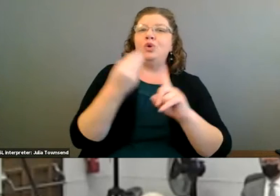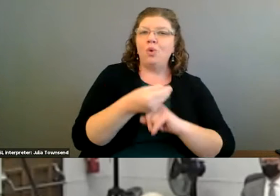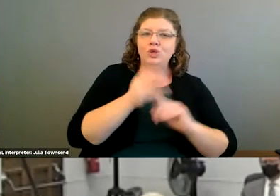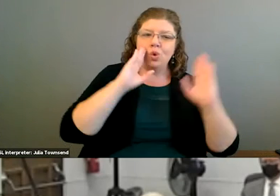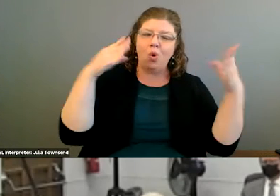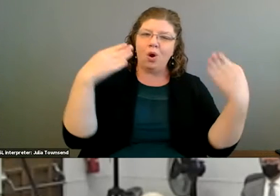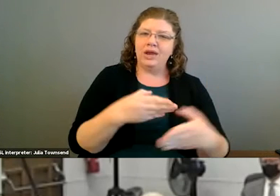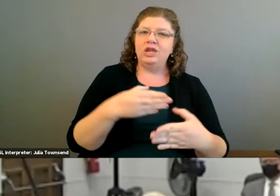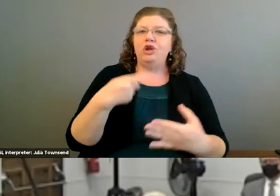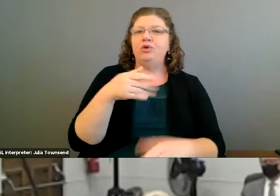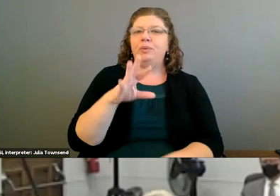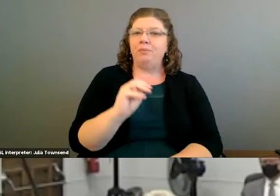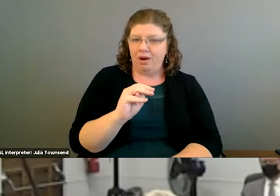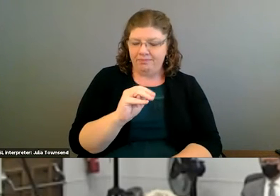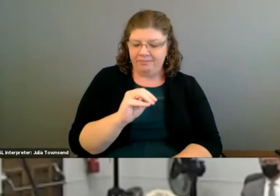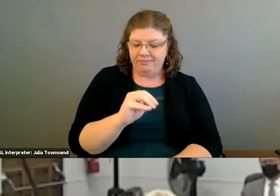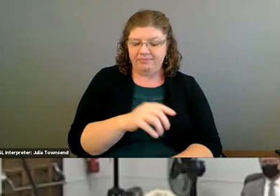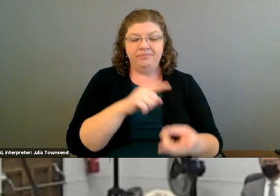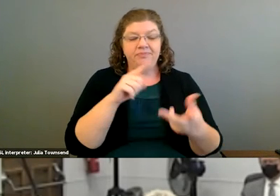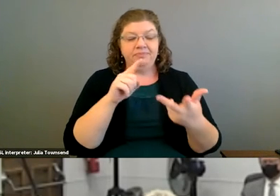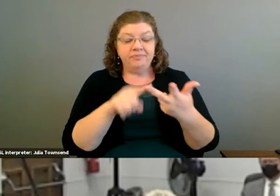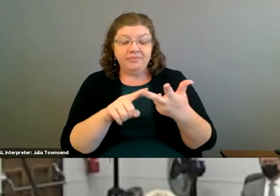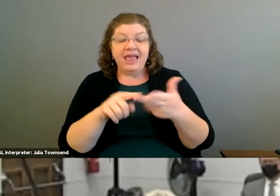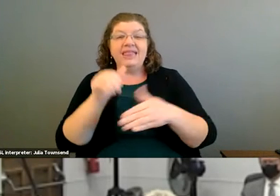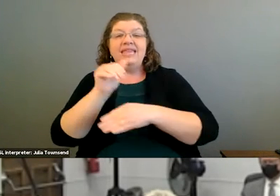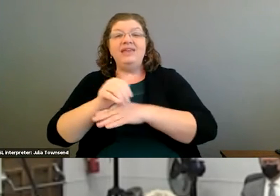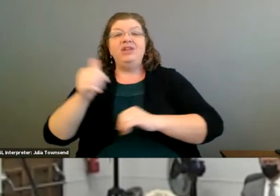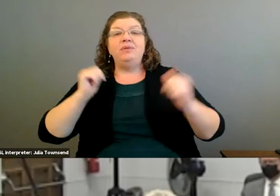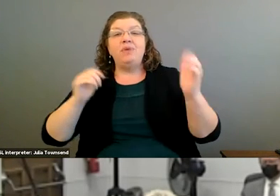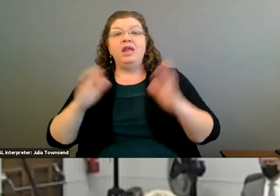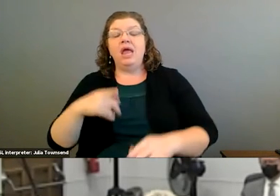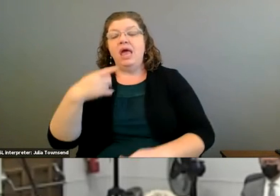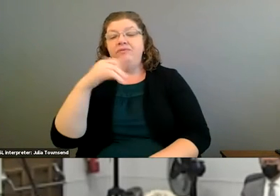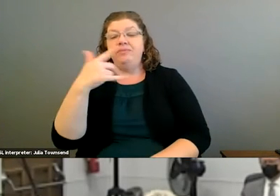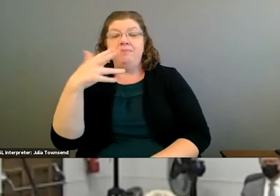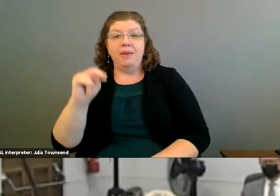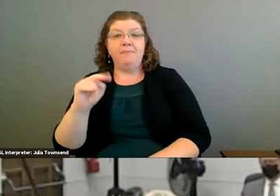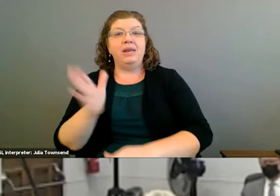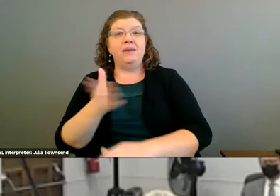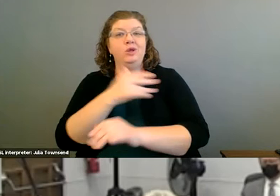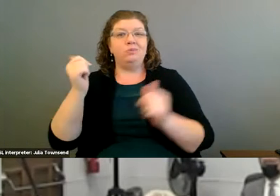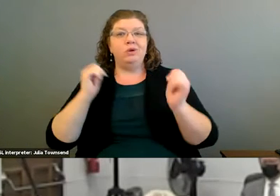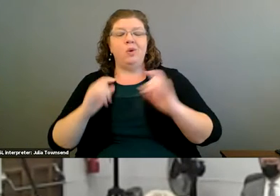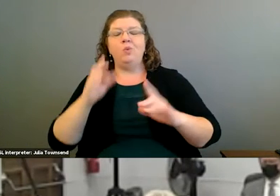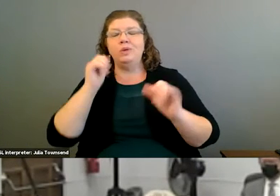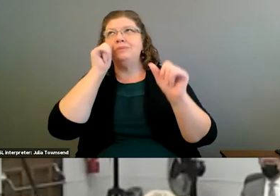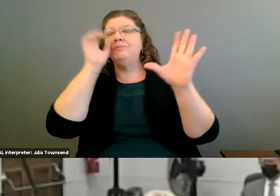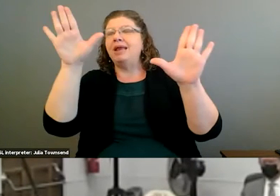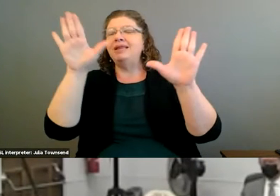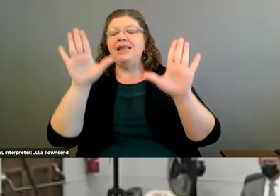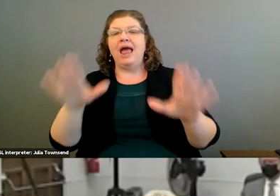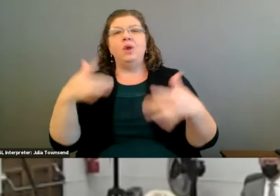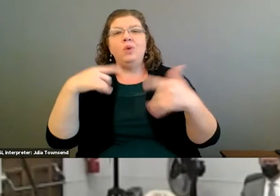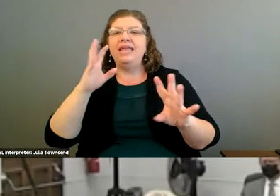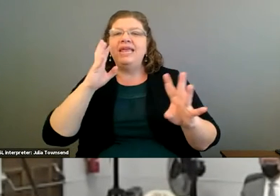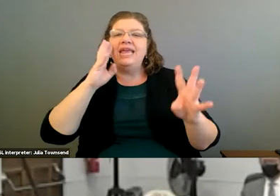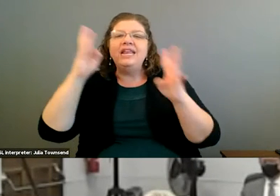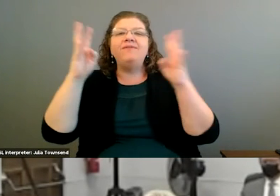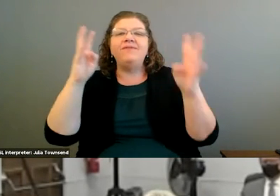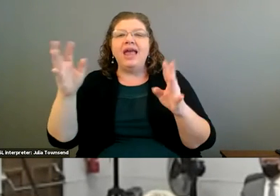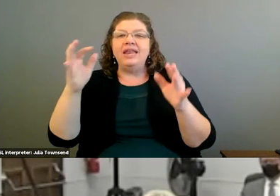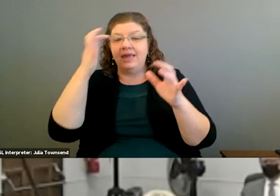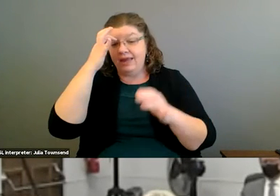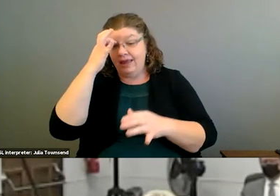una graduación orientada a los jóvenes. Y acabé la tarde en la producción musical de Pippen de Dos Pueblos, que fue un evento espectacular,